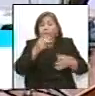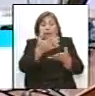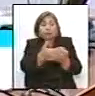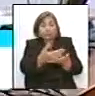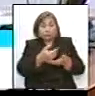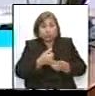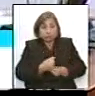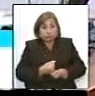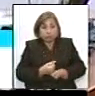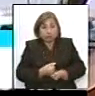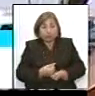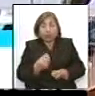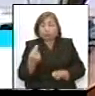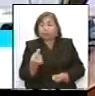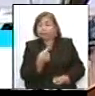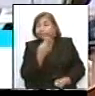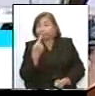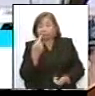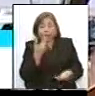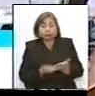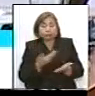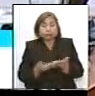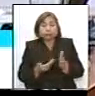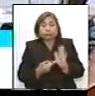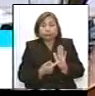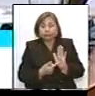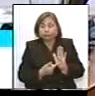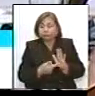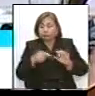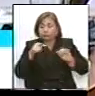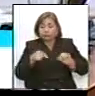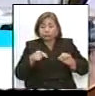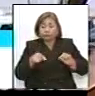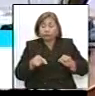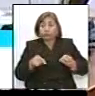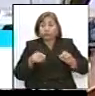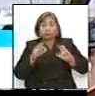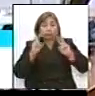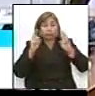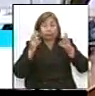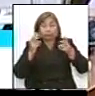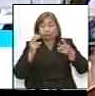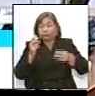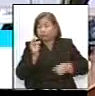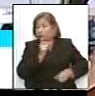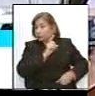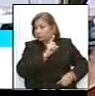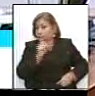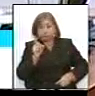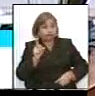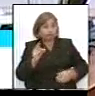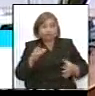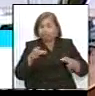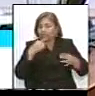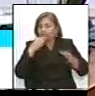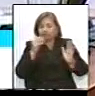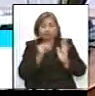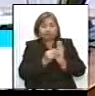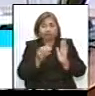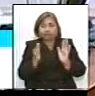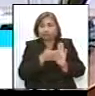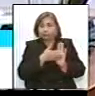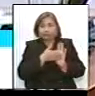recogido y simplemente se hace la propuesta de que este tema se indague. Entonces, no aparece, no lo